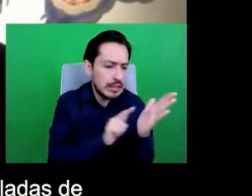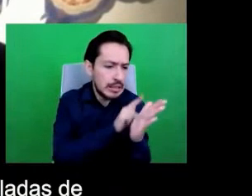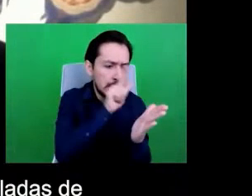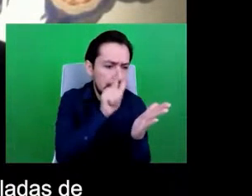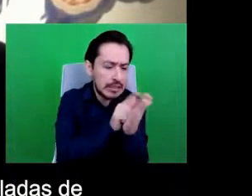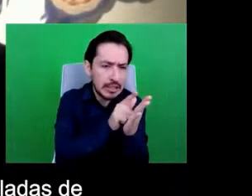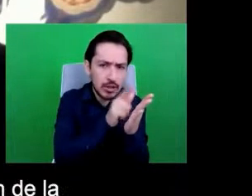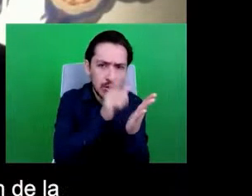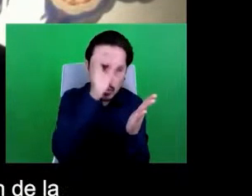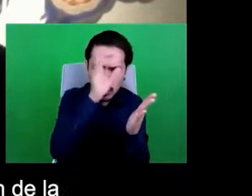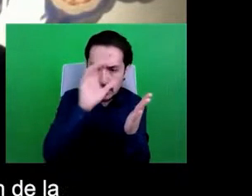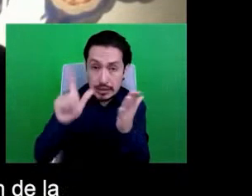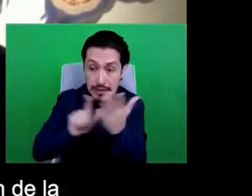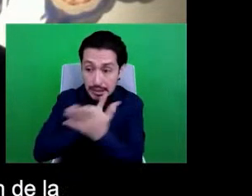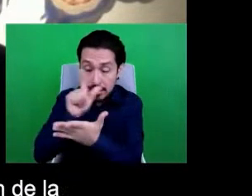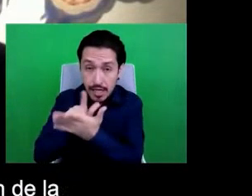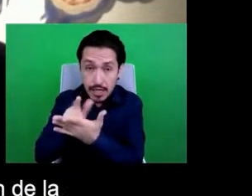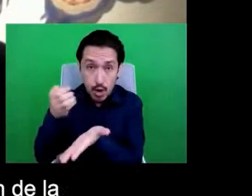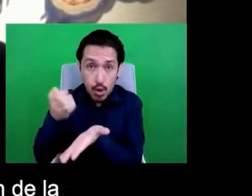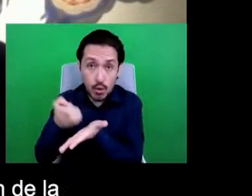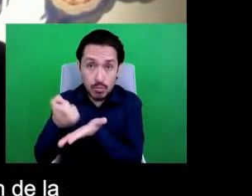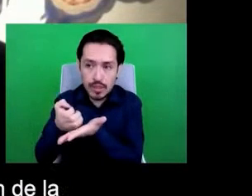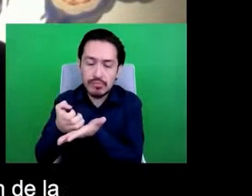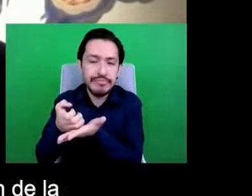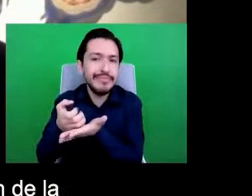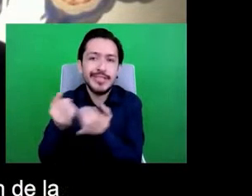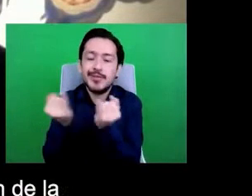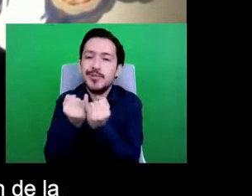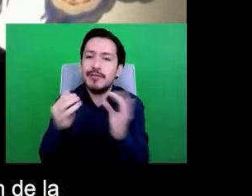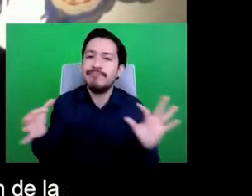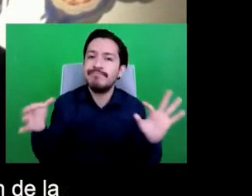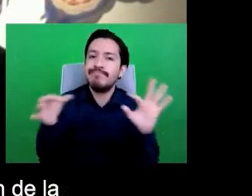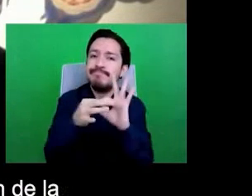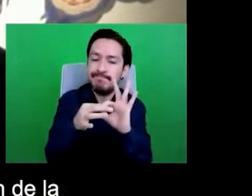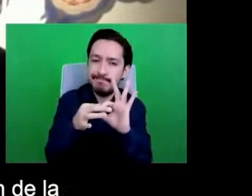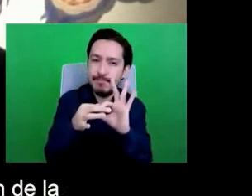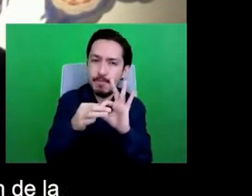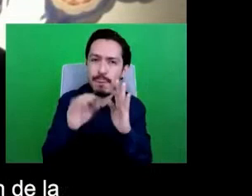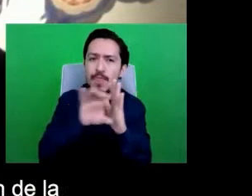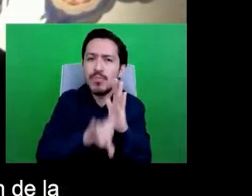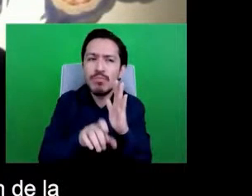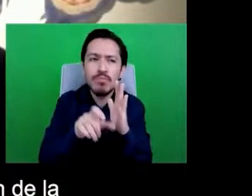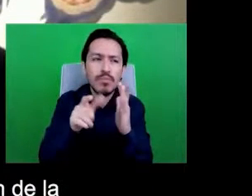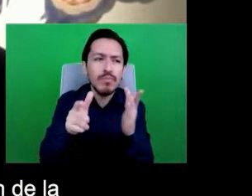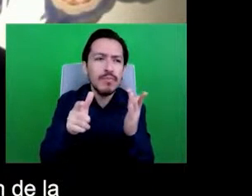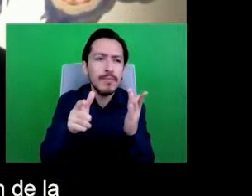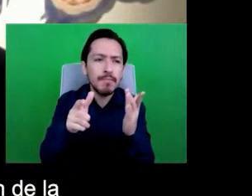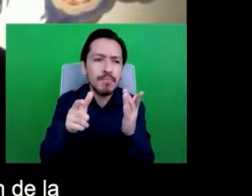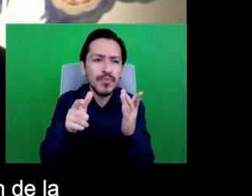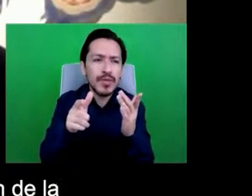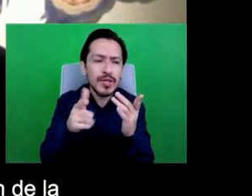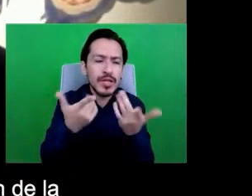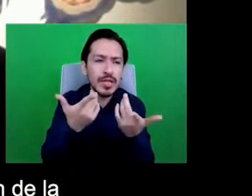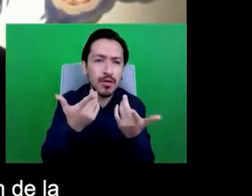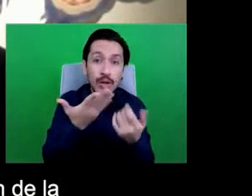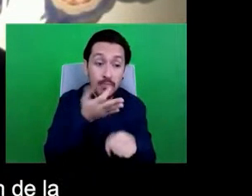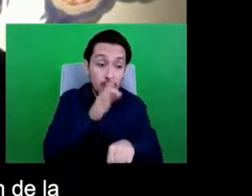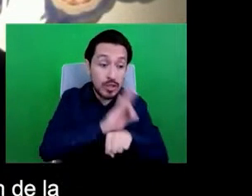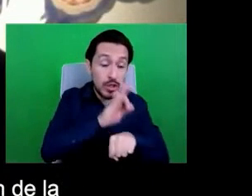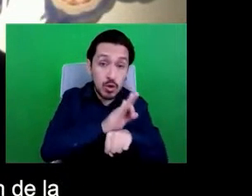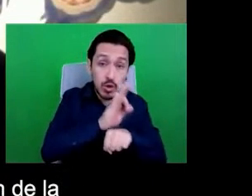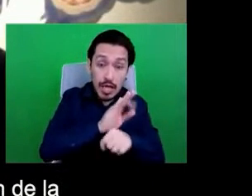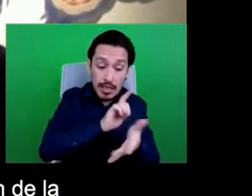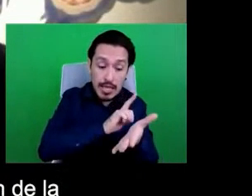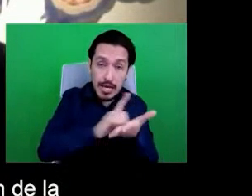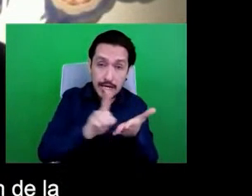las políticas económicas, porque los temas como, por ejemplo, la protección de la propiedad intelectual, el derecho para